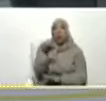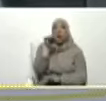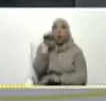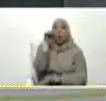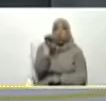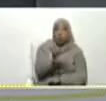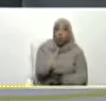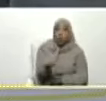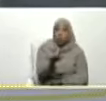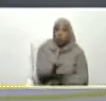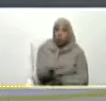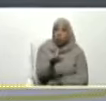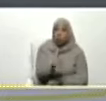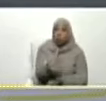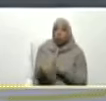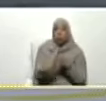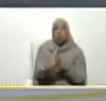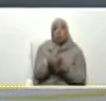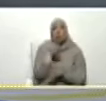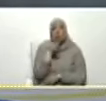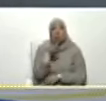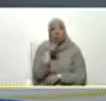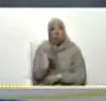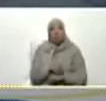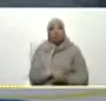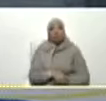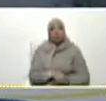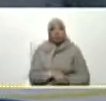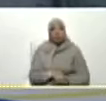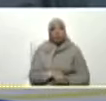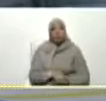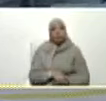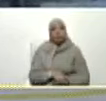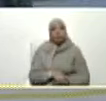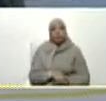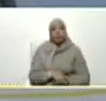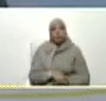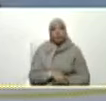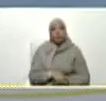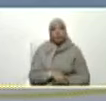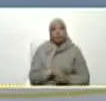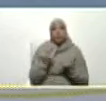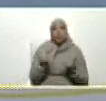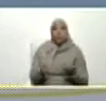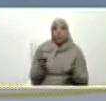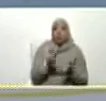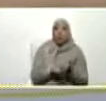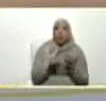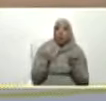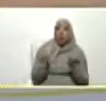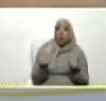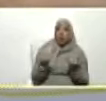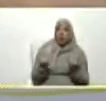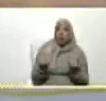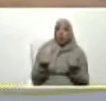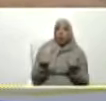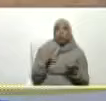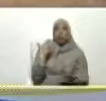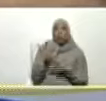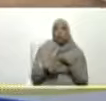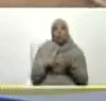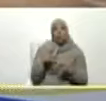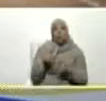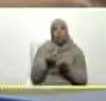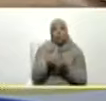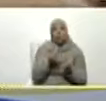pueblo. Devastado quedaron. Ahora hay que reconstruirlo, así que se